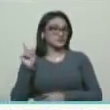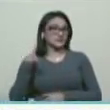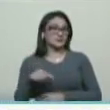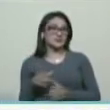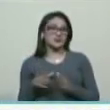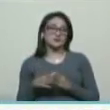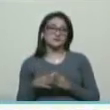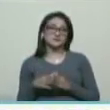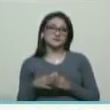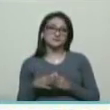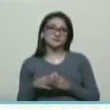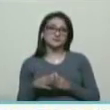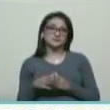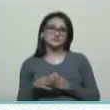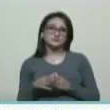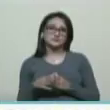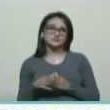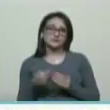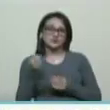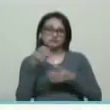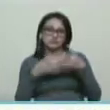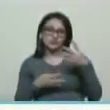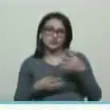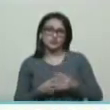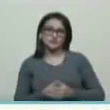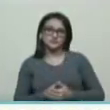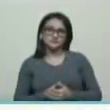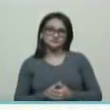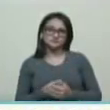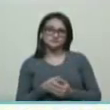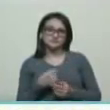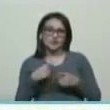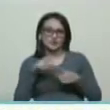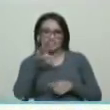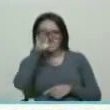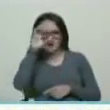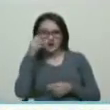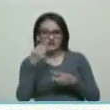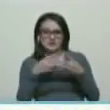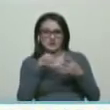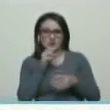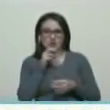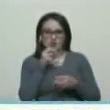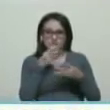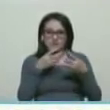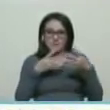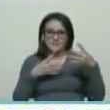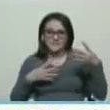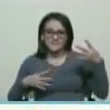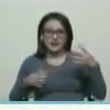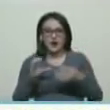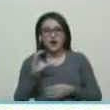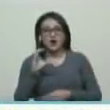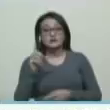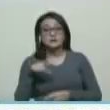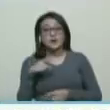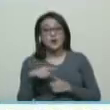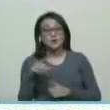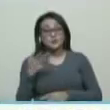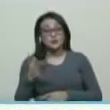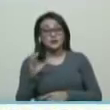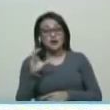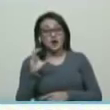lo complementario, ¿no?, los demás minerales, ahorita también tenemos una gran reserva de coltán que